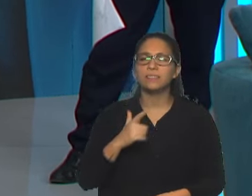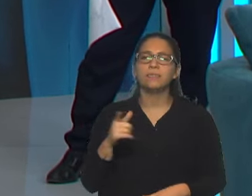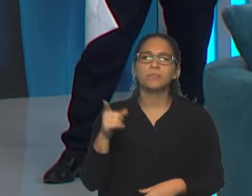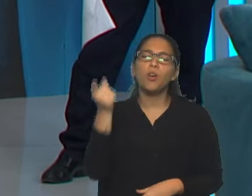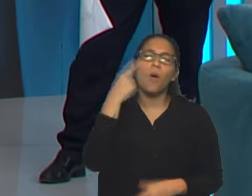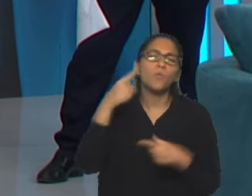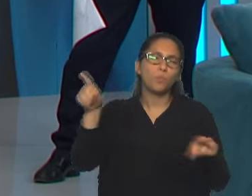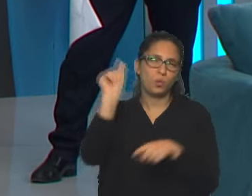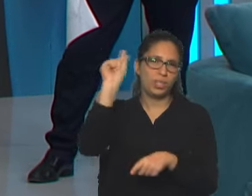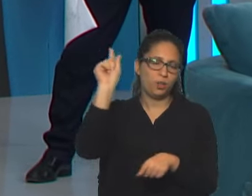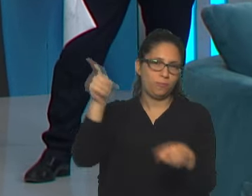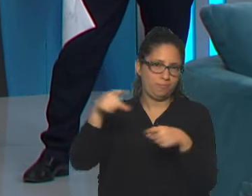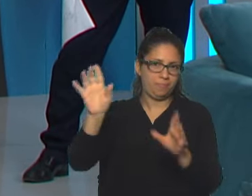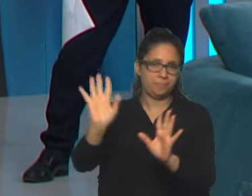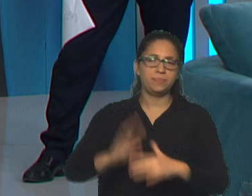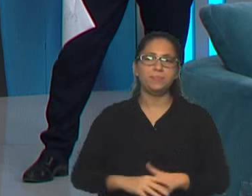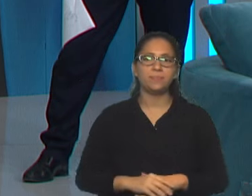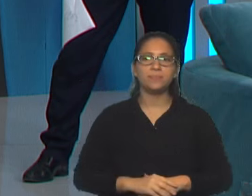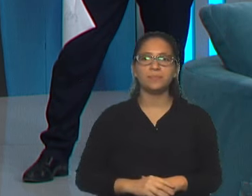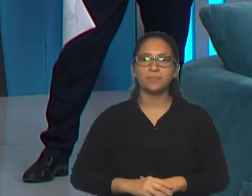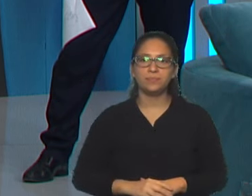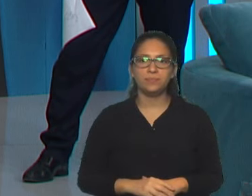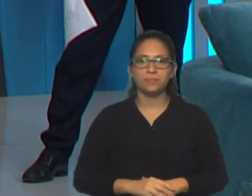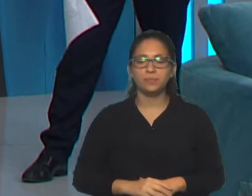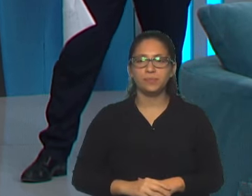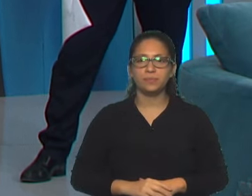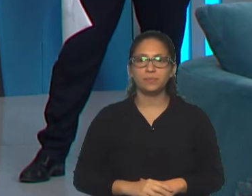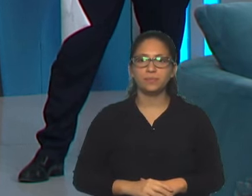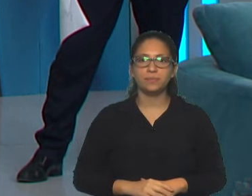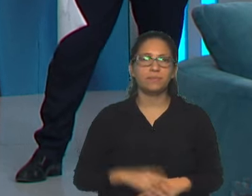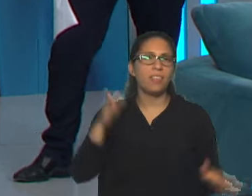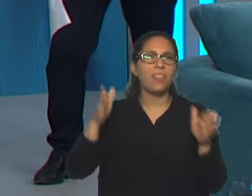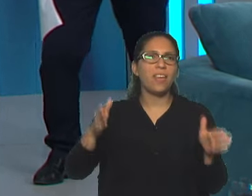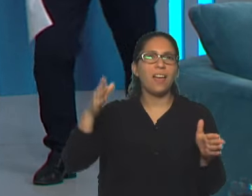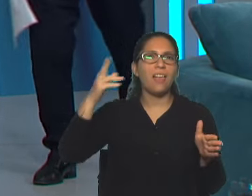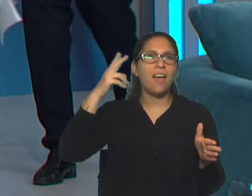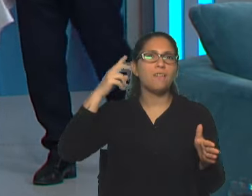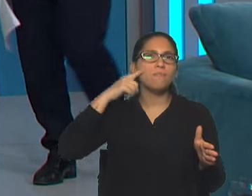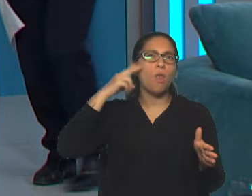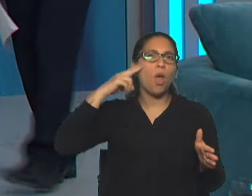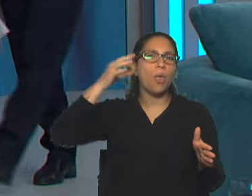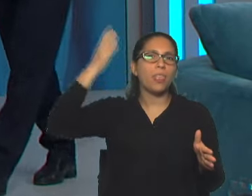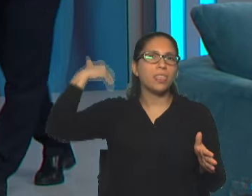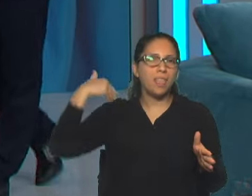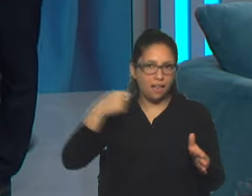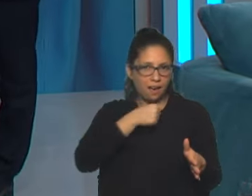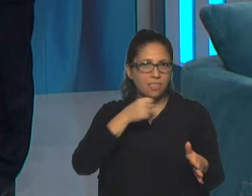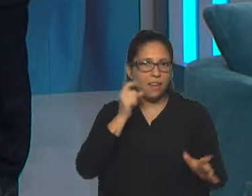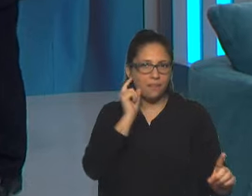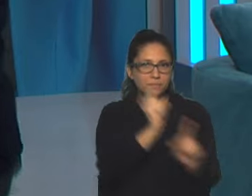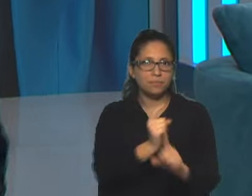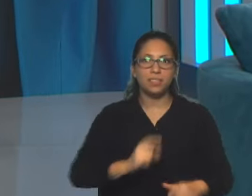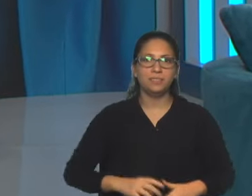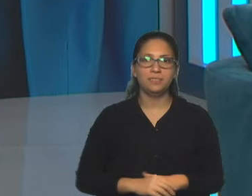poquito. Tan grotesco es el absurdo, tan Década del inmundo 90, y te la cantaba, ¿eh? que mirando el noticiero me